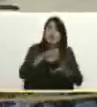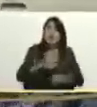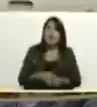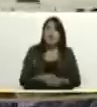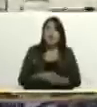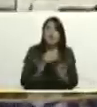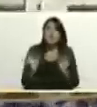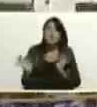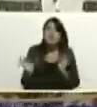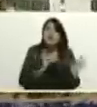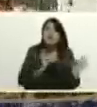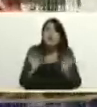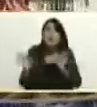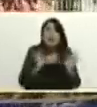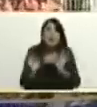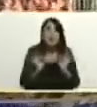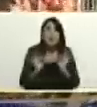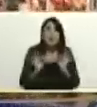preparado,